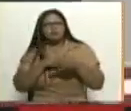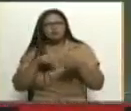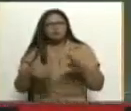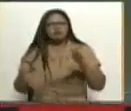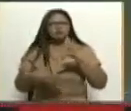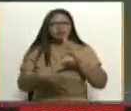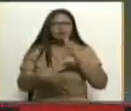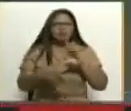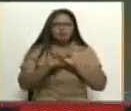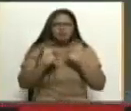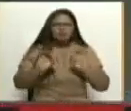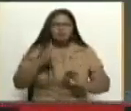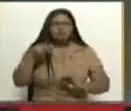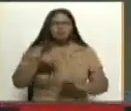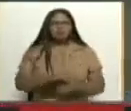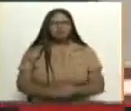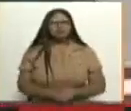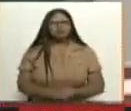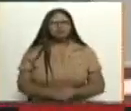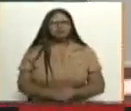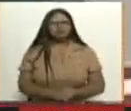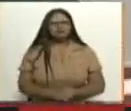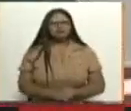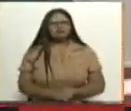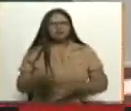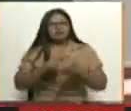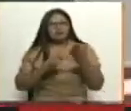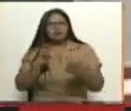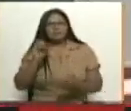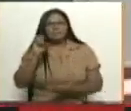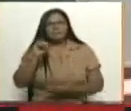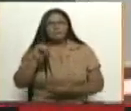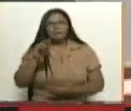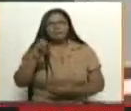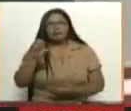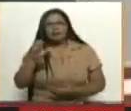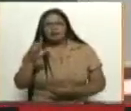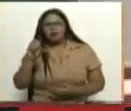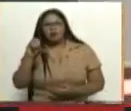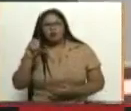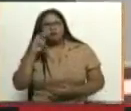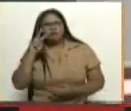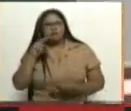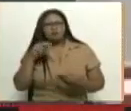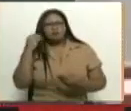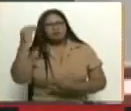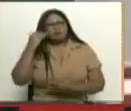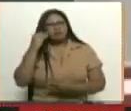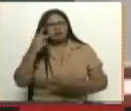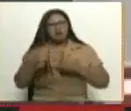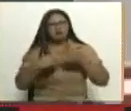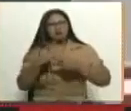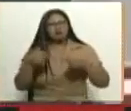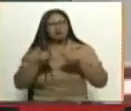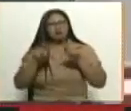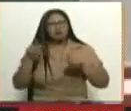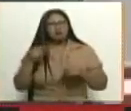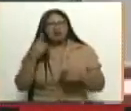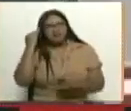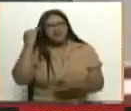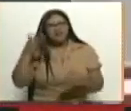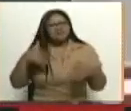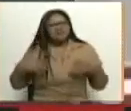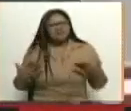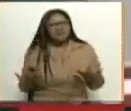norteamericano, en el libro de Pompeo. O sea, no es una idea que esté fuera de los pensadores de la política exterior norteamericana, es una idea